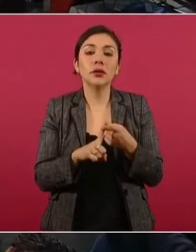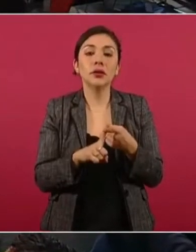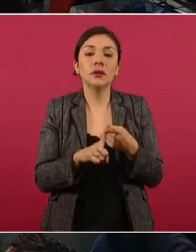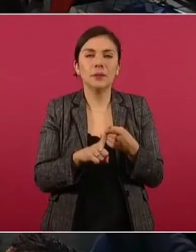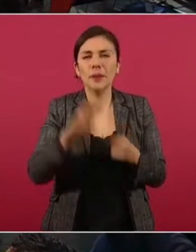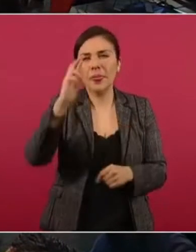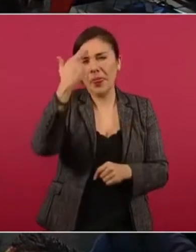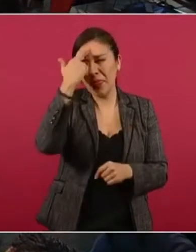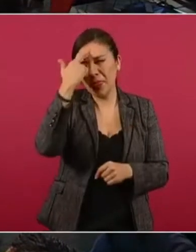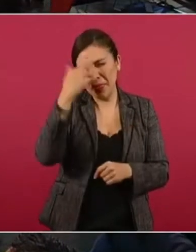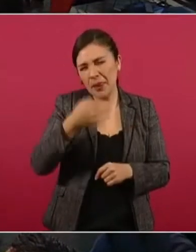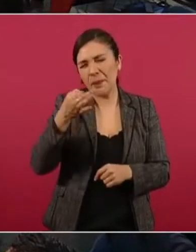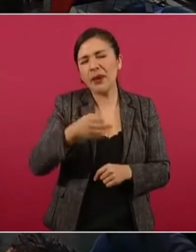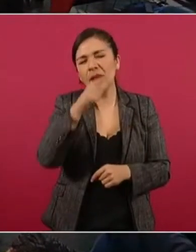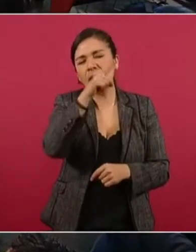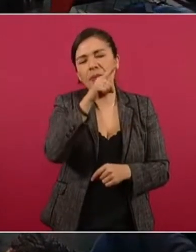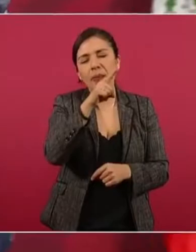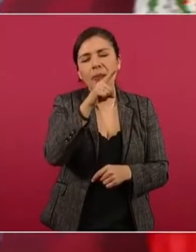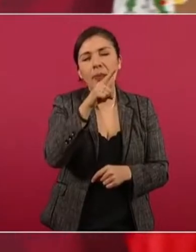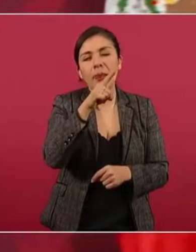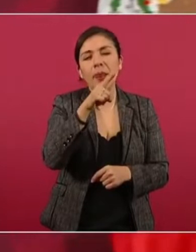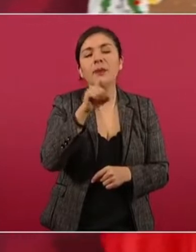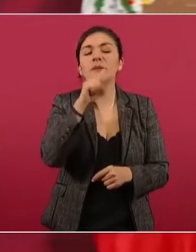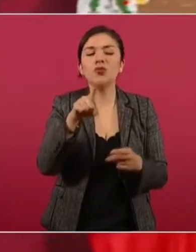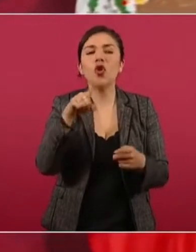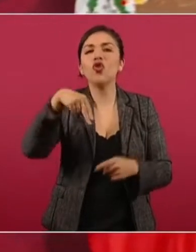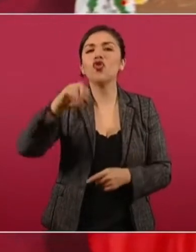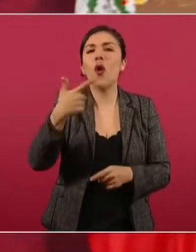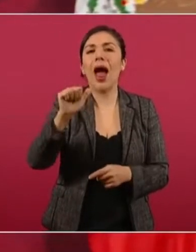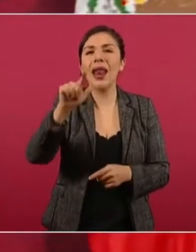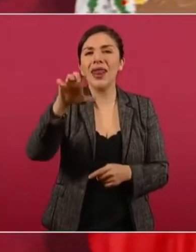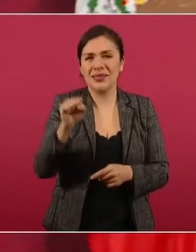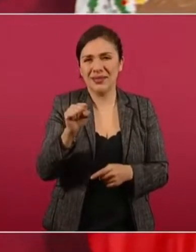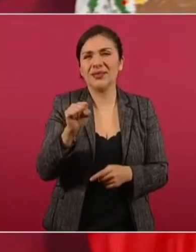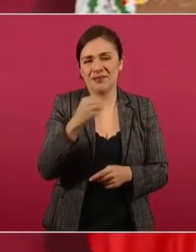me acuerdo muy bien, en Nogales,